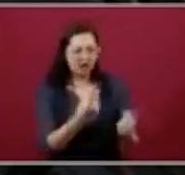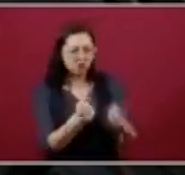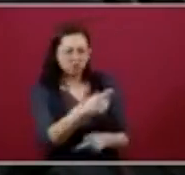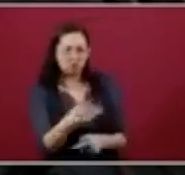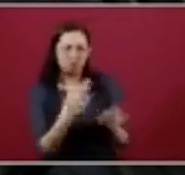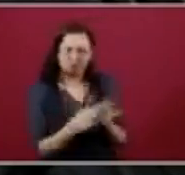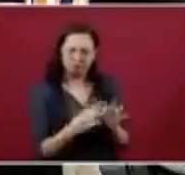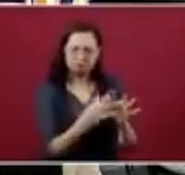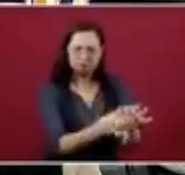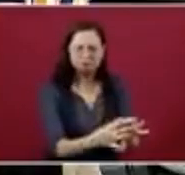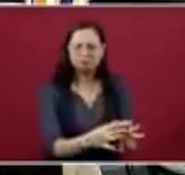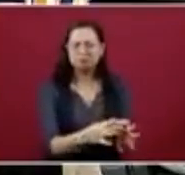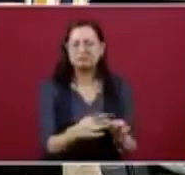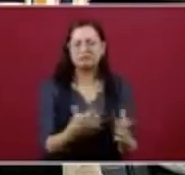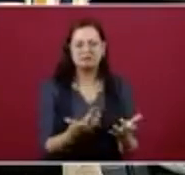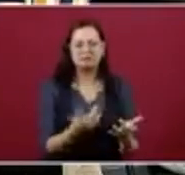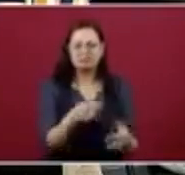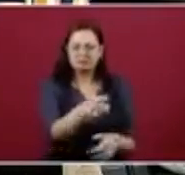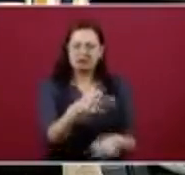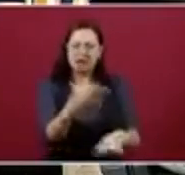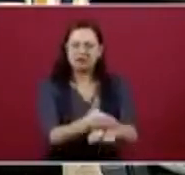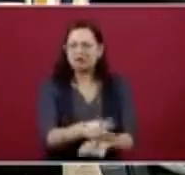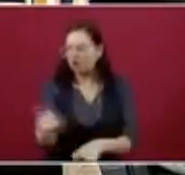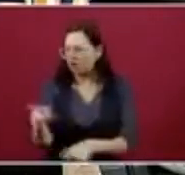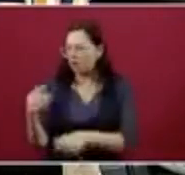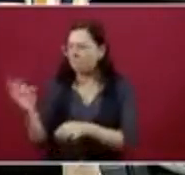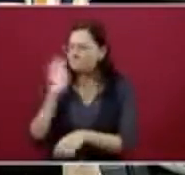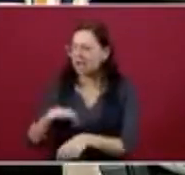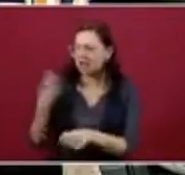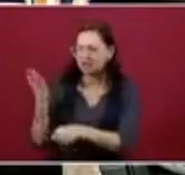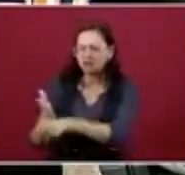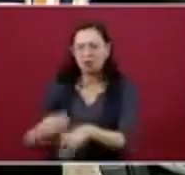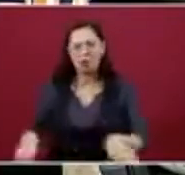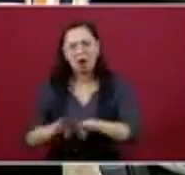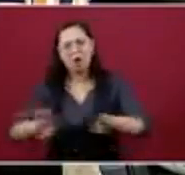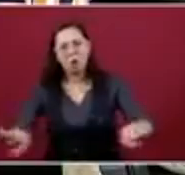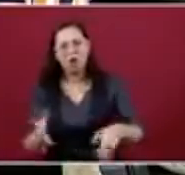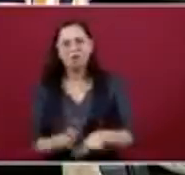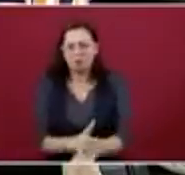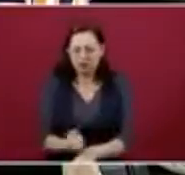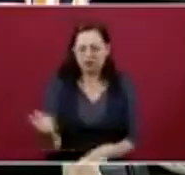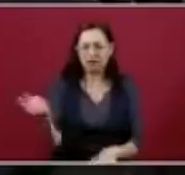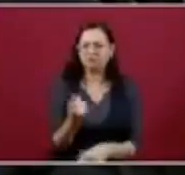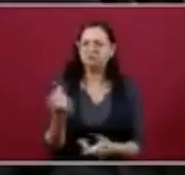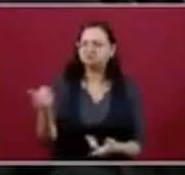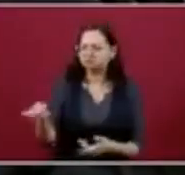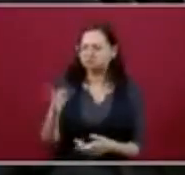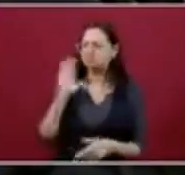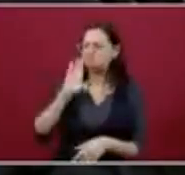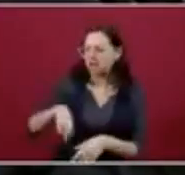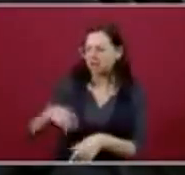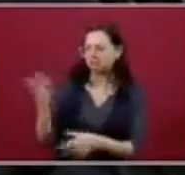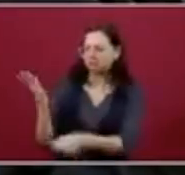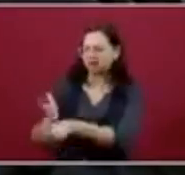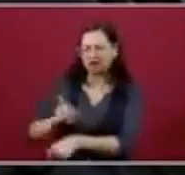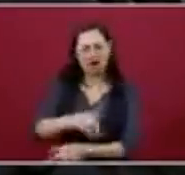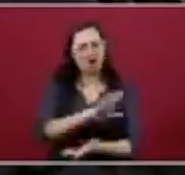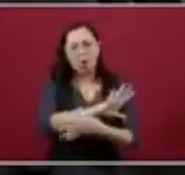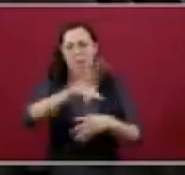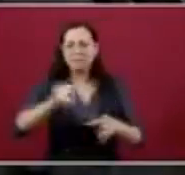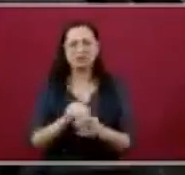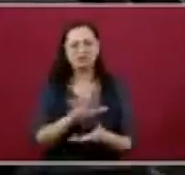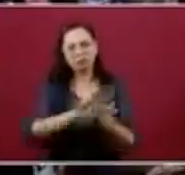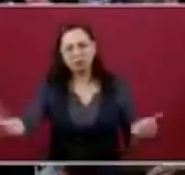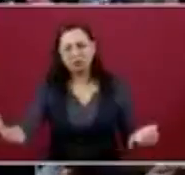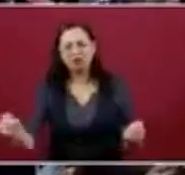es. ¿No sería mejor limpiar, que se hagan auditorías y en aquellos malos manejos pues cancelarlos, a acabar con todo? Pero